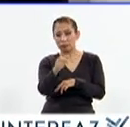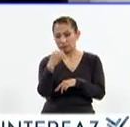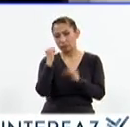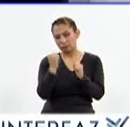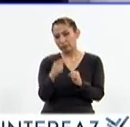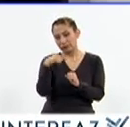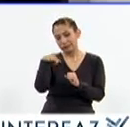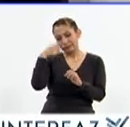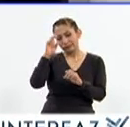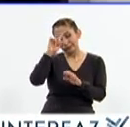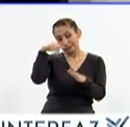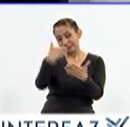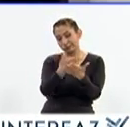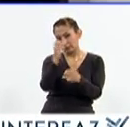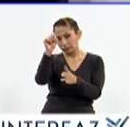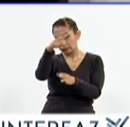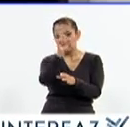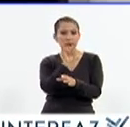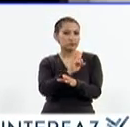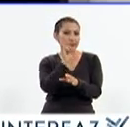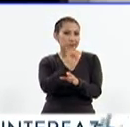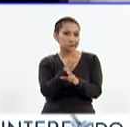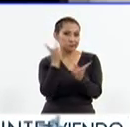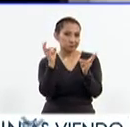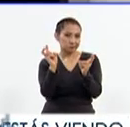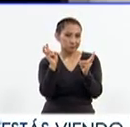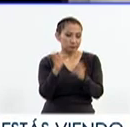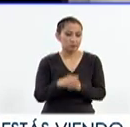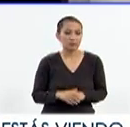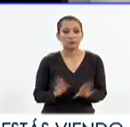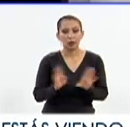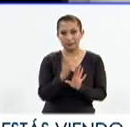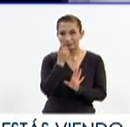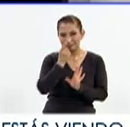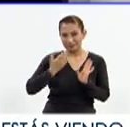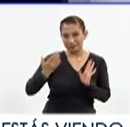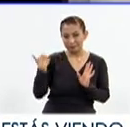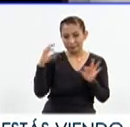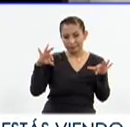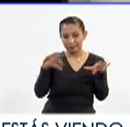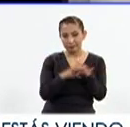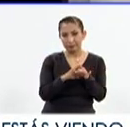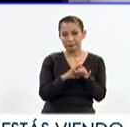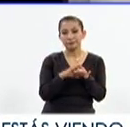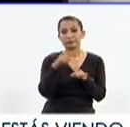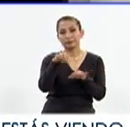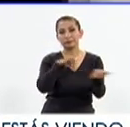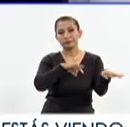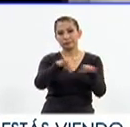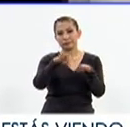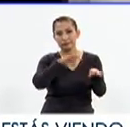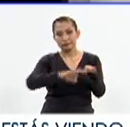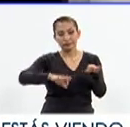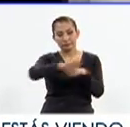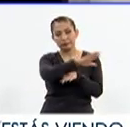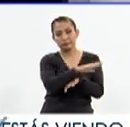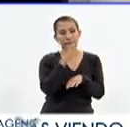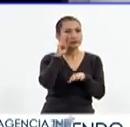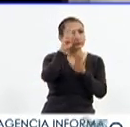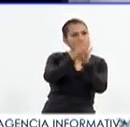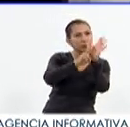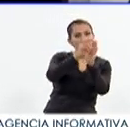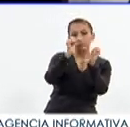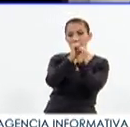Seguramente propondremos algo en torno a ella. Como les decía, hemos vinculado el trabajo de los medios audiovisuales